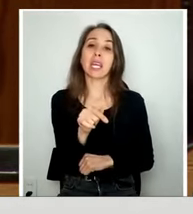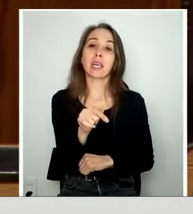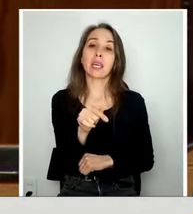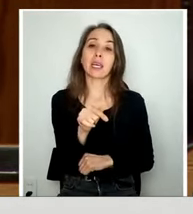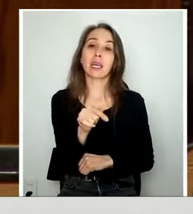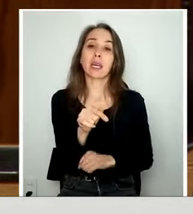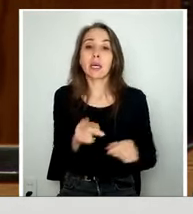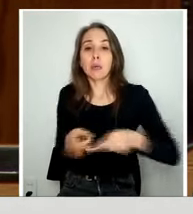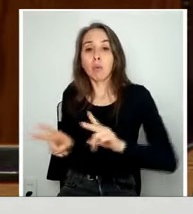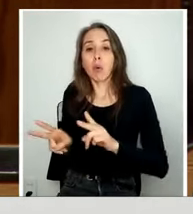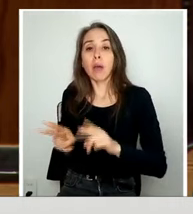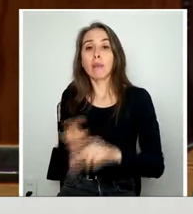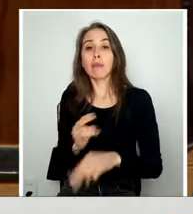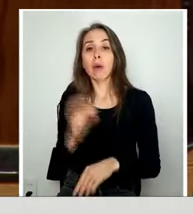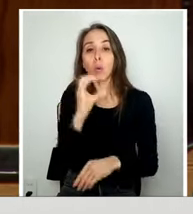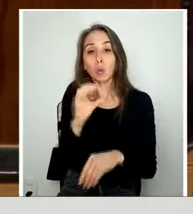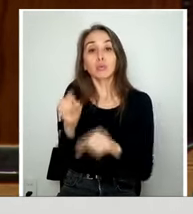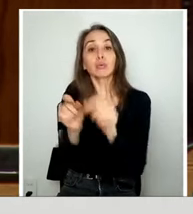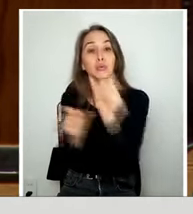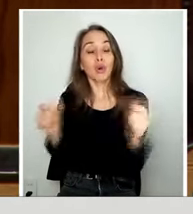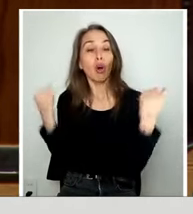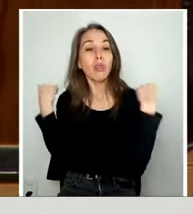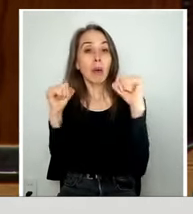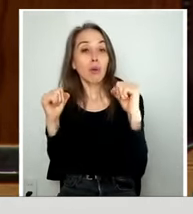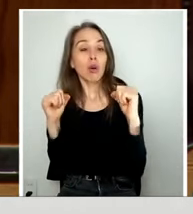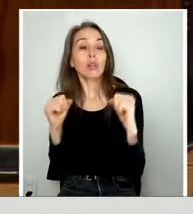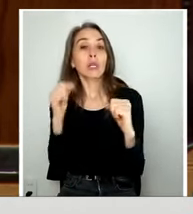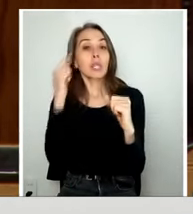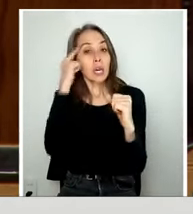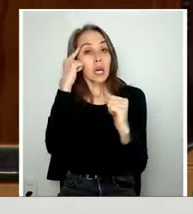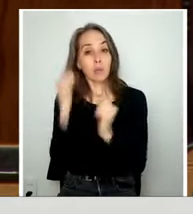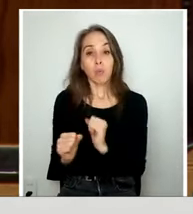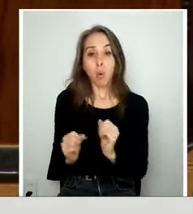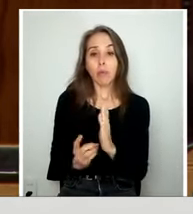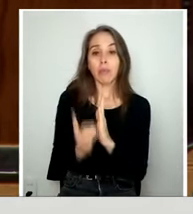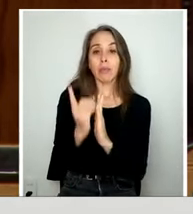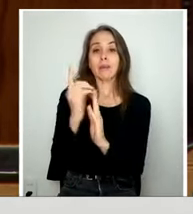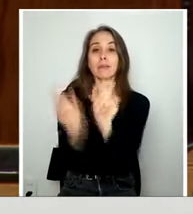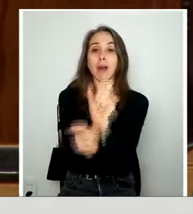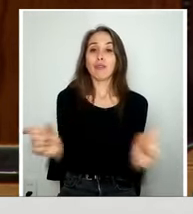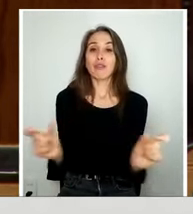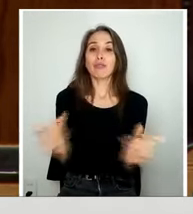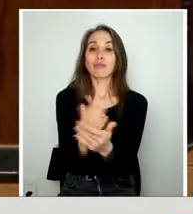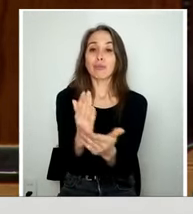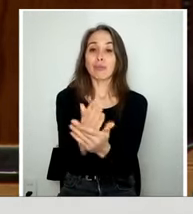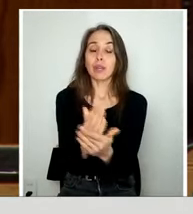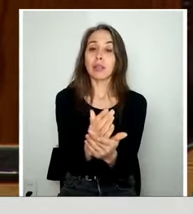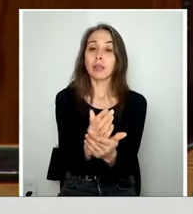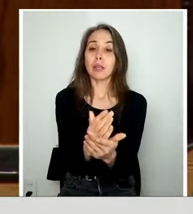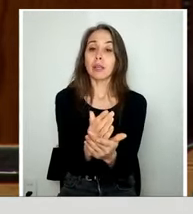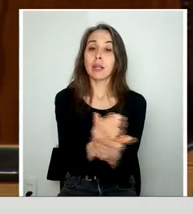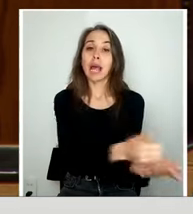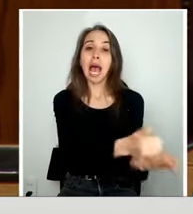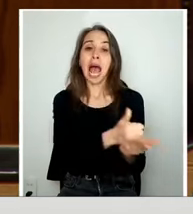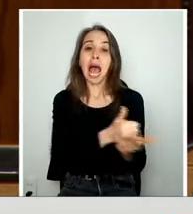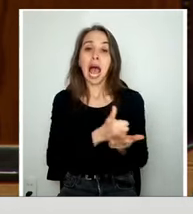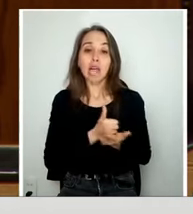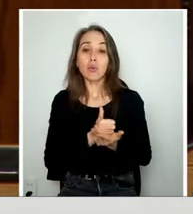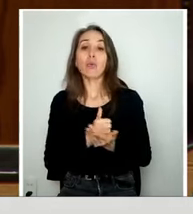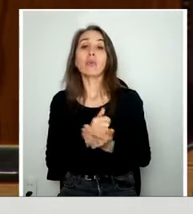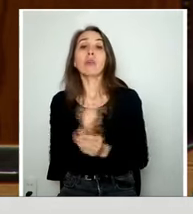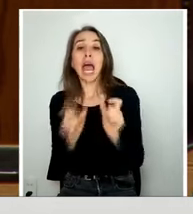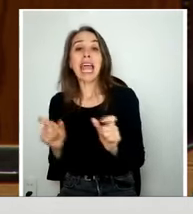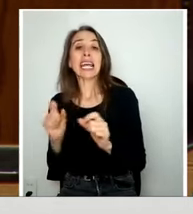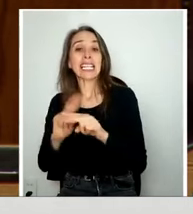nutritivo creativo de desarrollo nos ayuda muchísimo a procesos de integración hay que